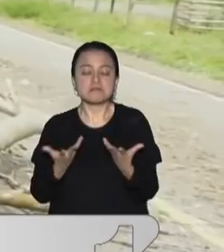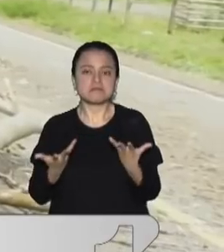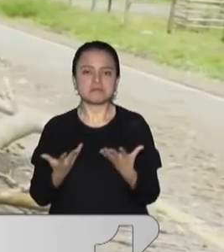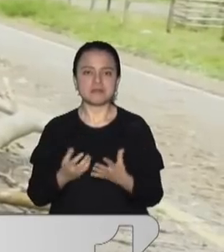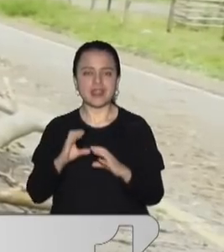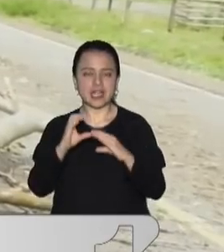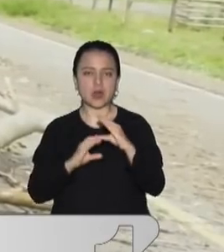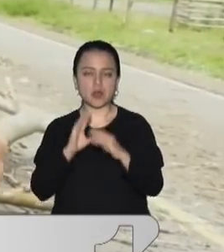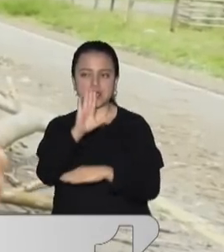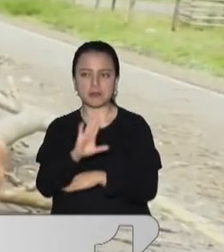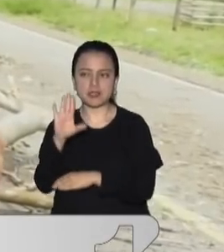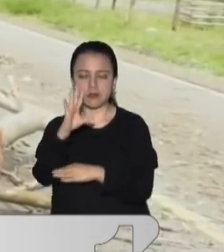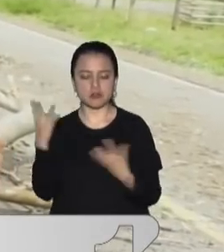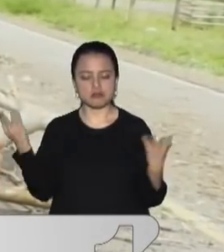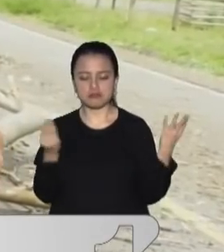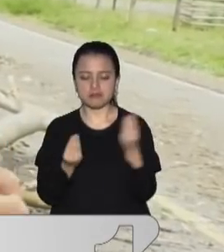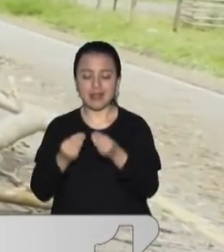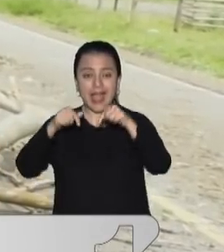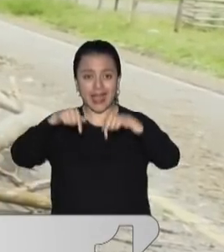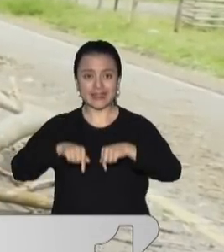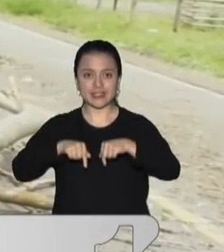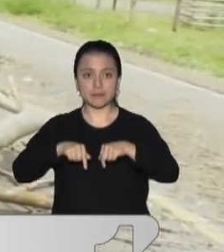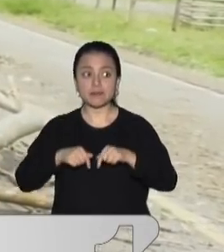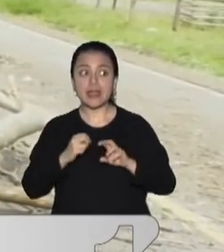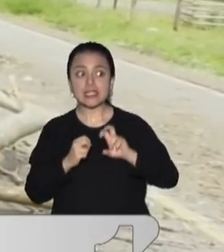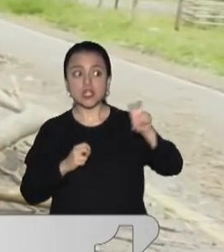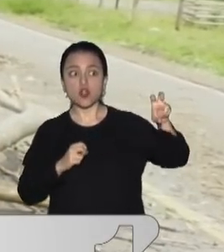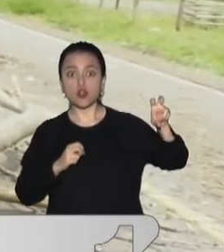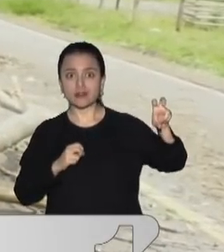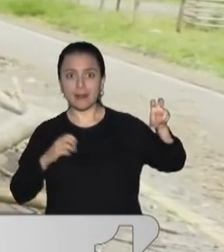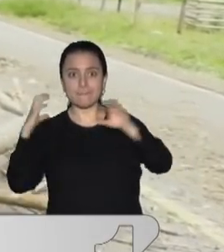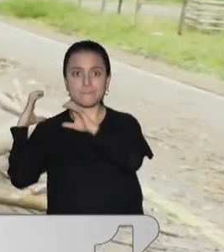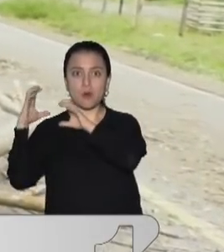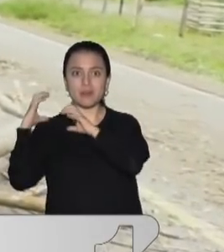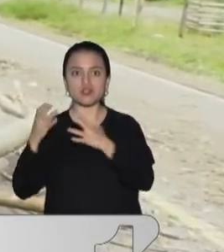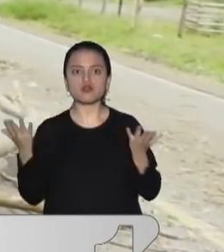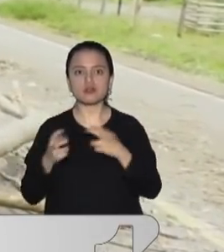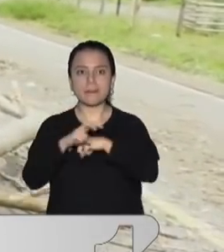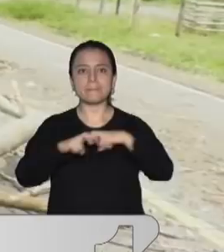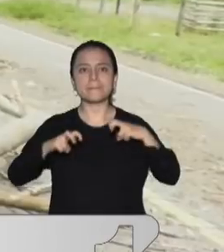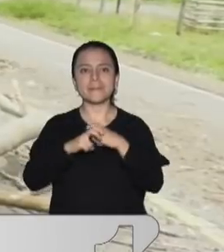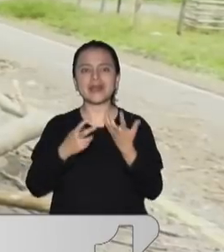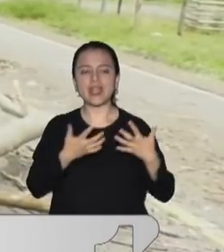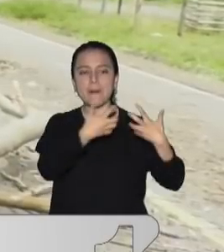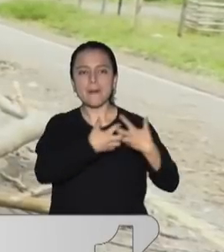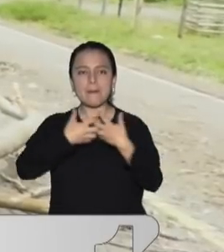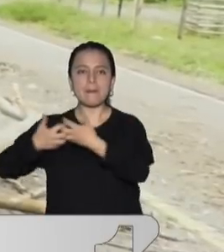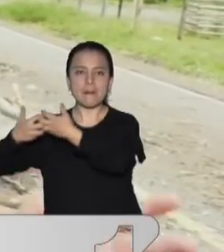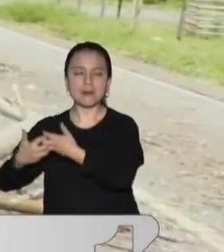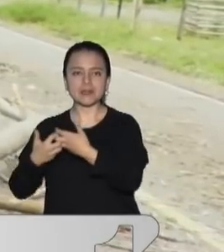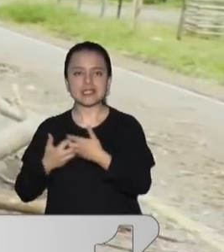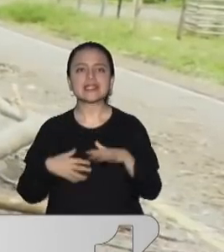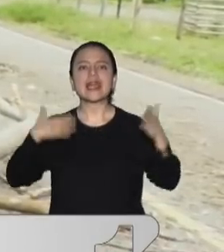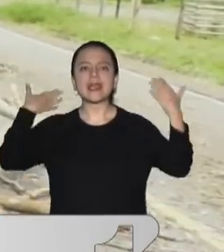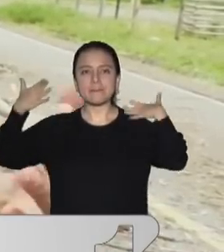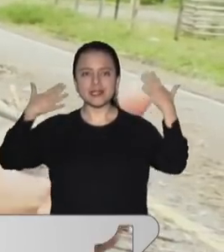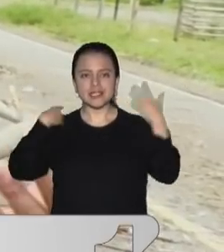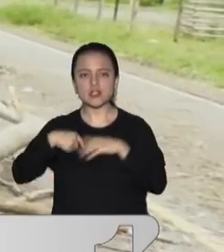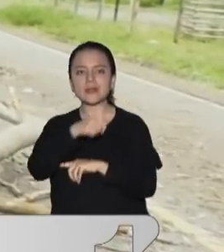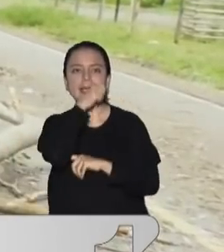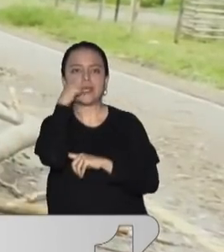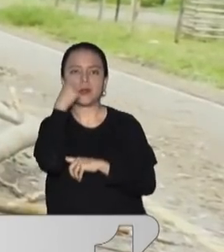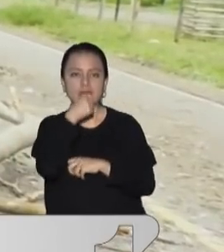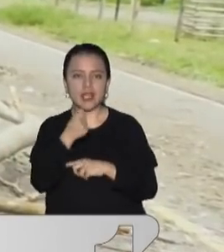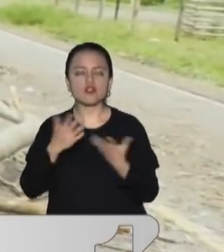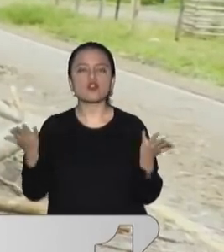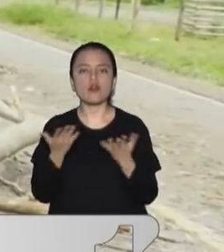del Cauca. Hacia el norte de la ciudad de Popayán hay otro bloqueo en el parque industrial por campesinos y cocaleros del Tambo. Y